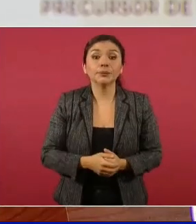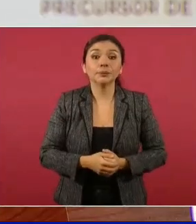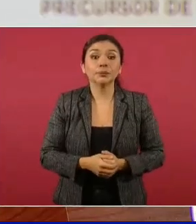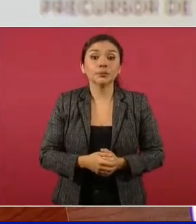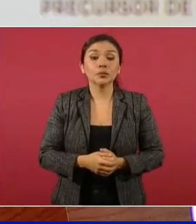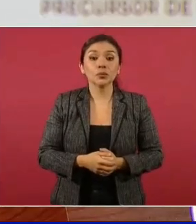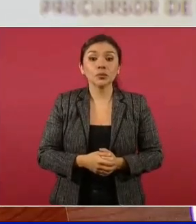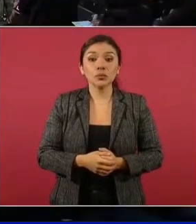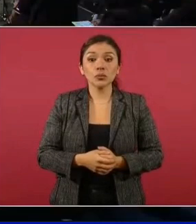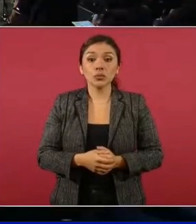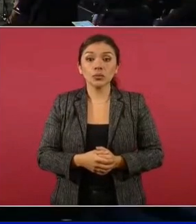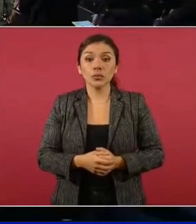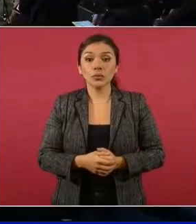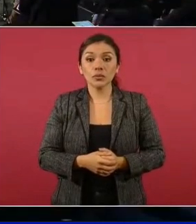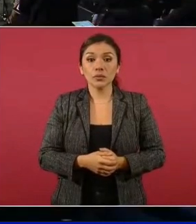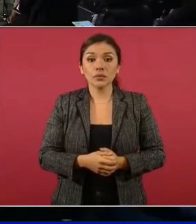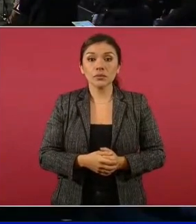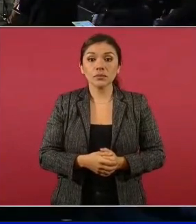Y